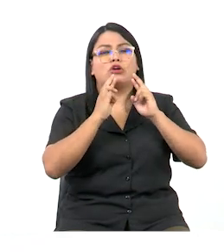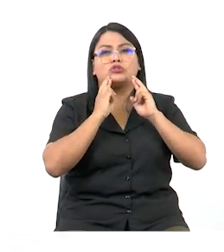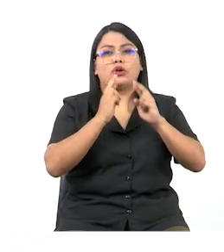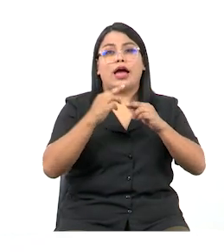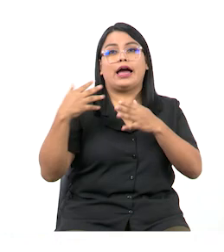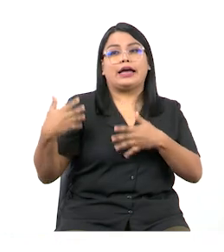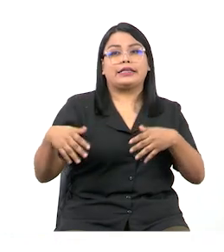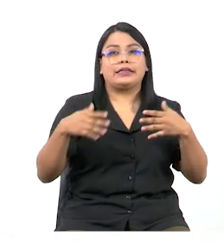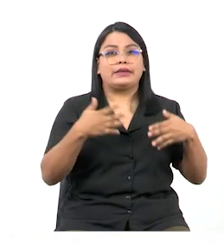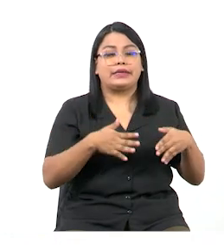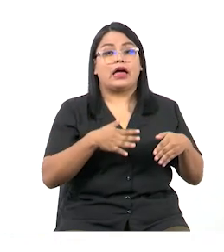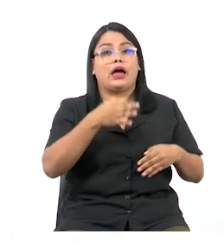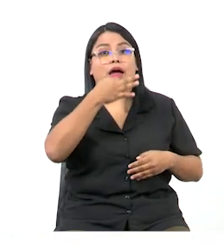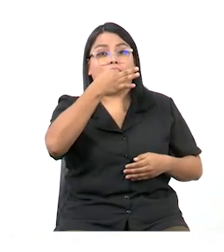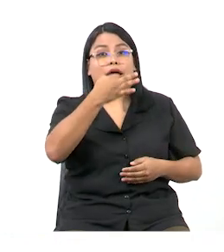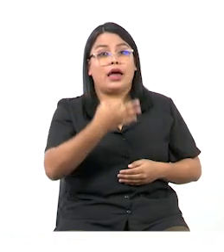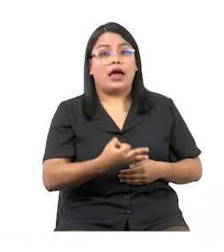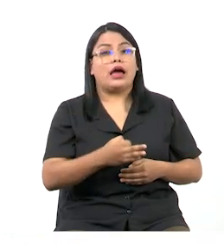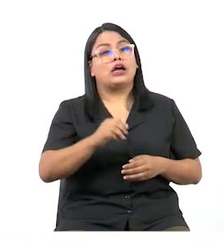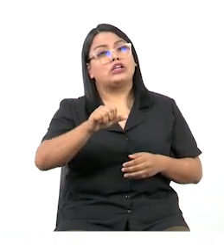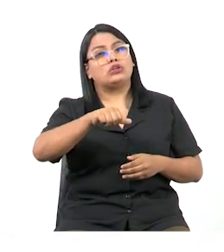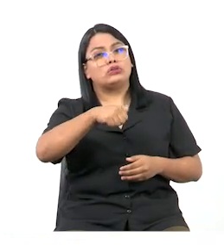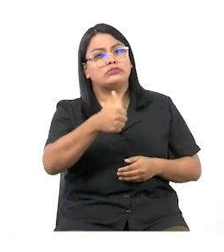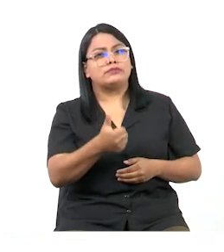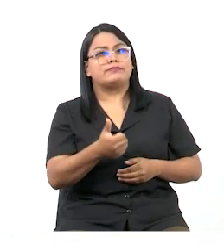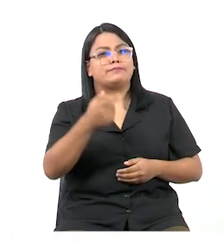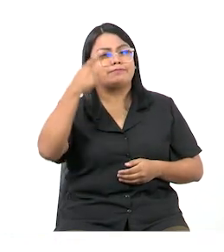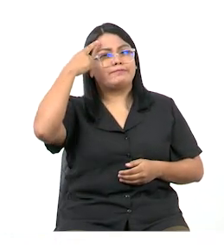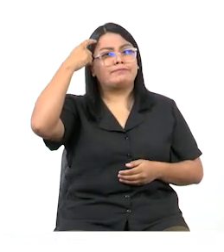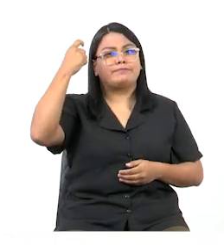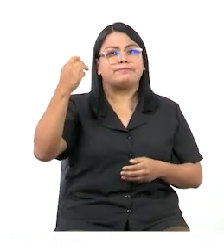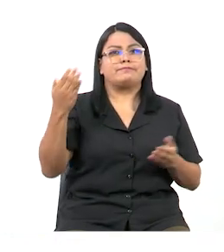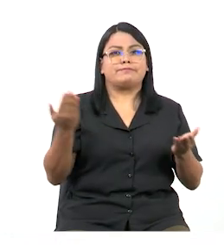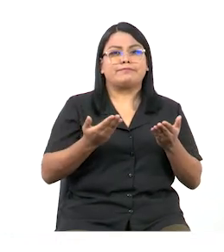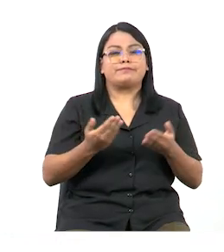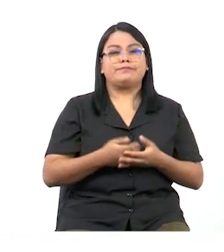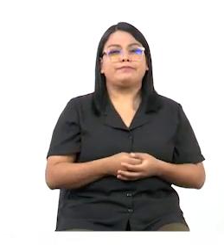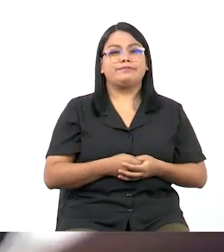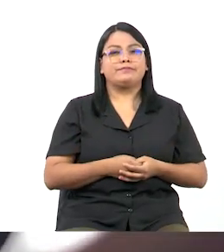en la resolución de actividades genuinas y con demanda cognitiva.